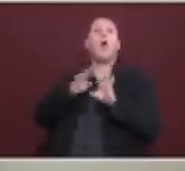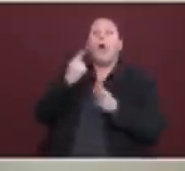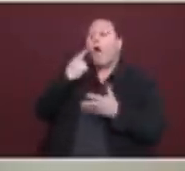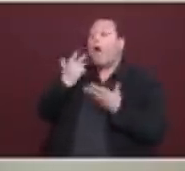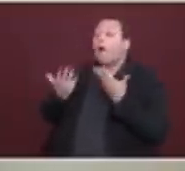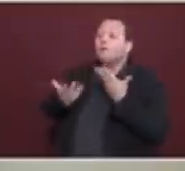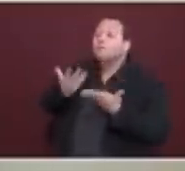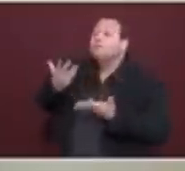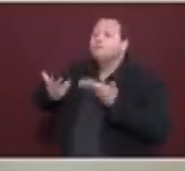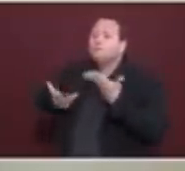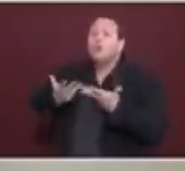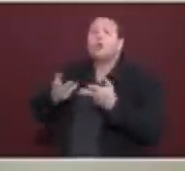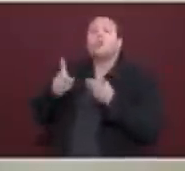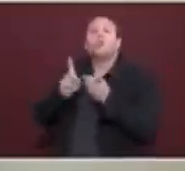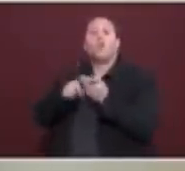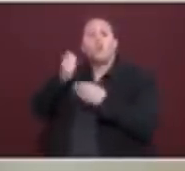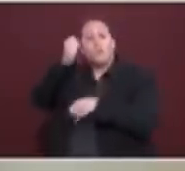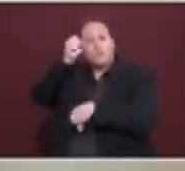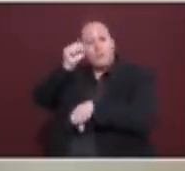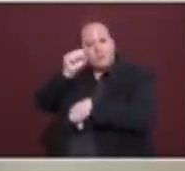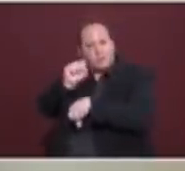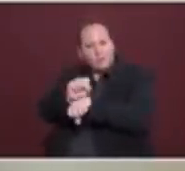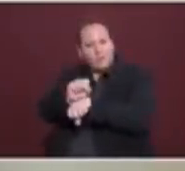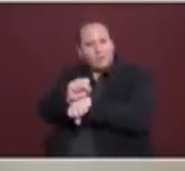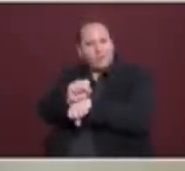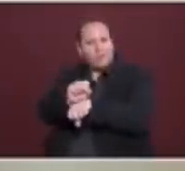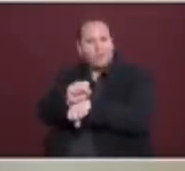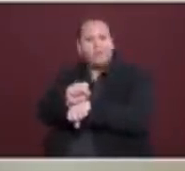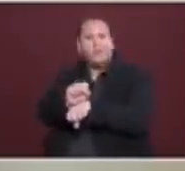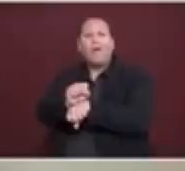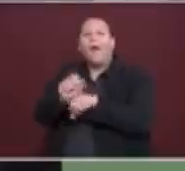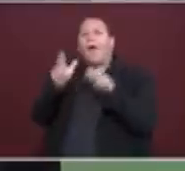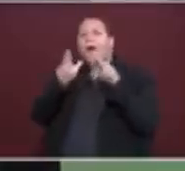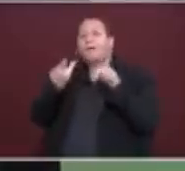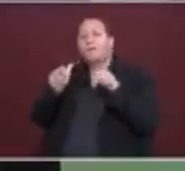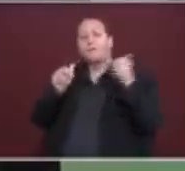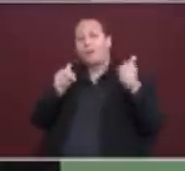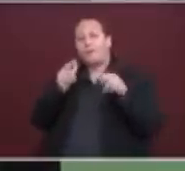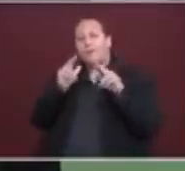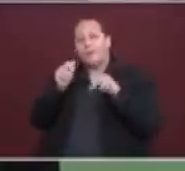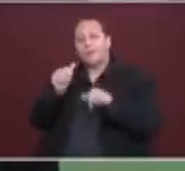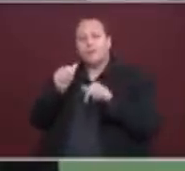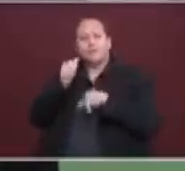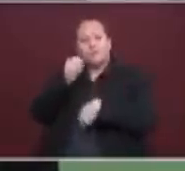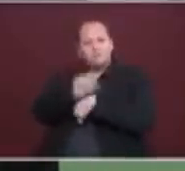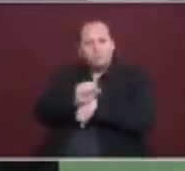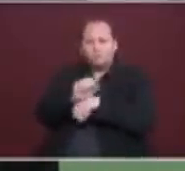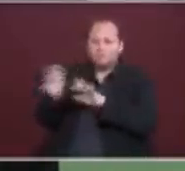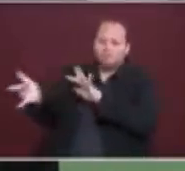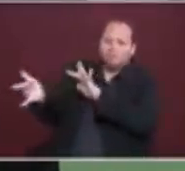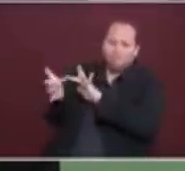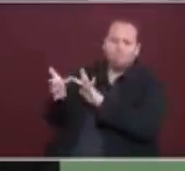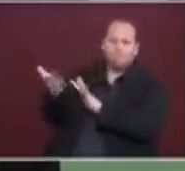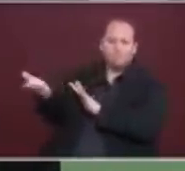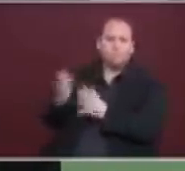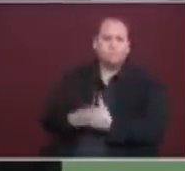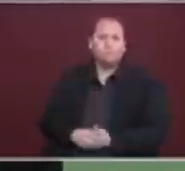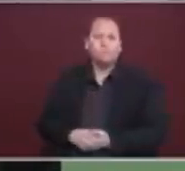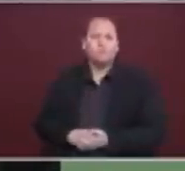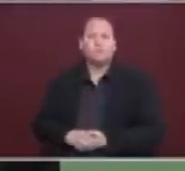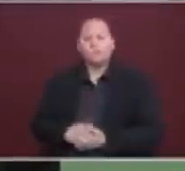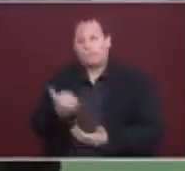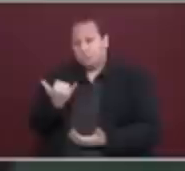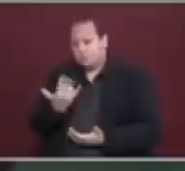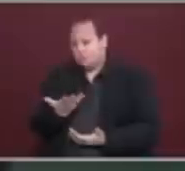en la secretaría de hacienda ya éste y